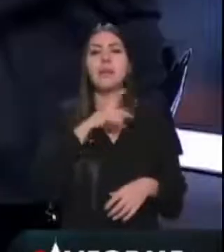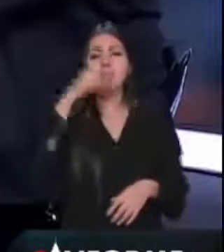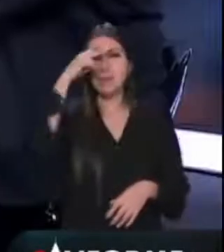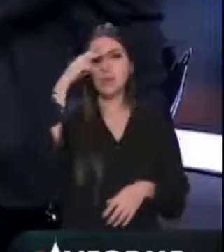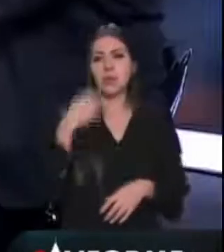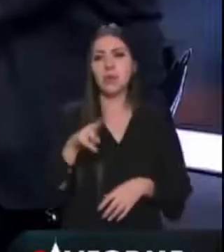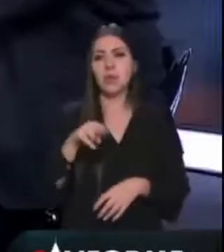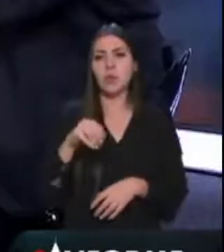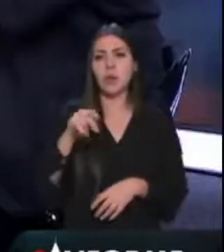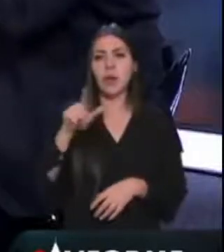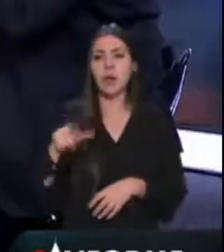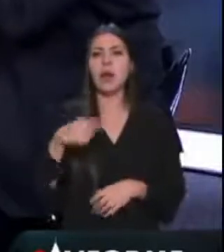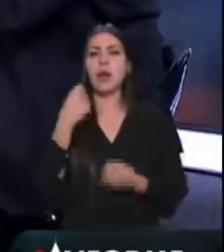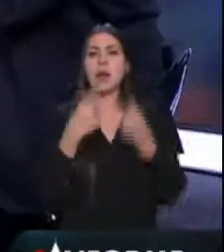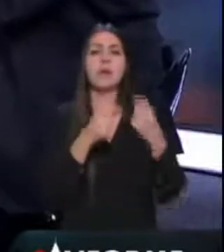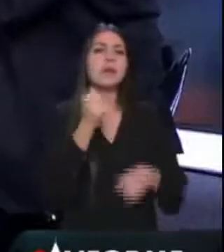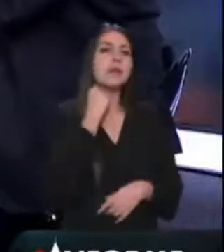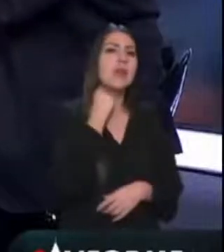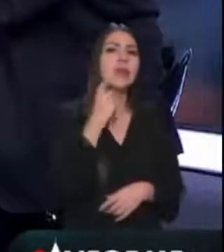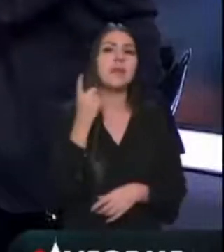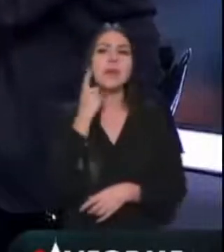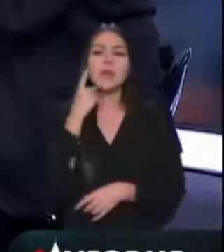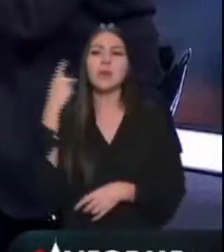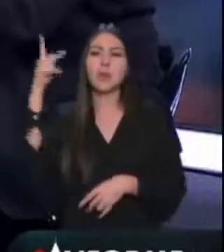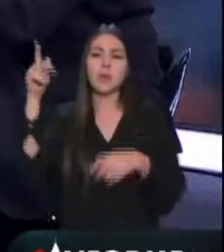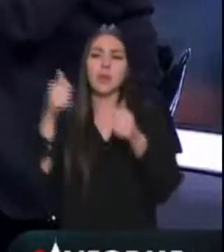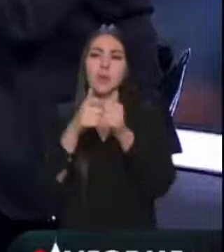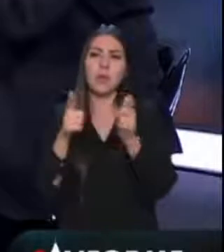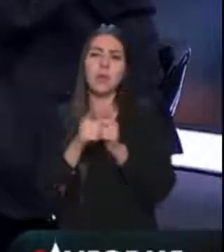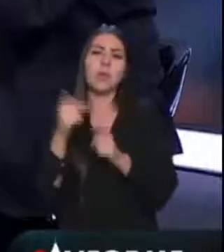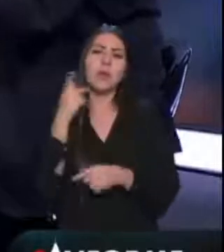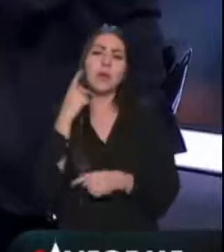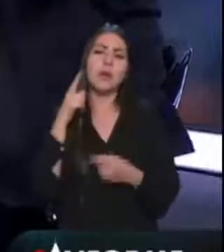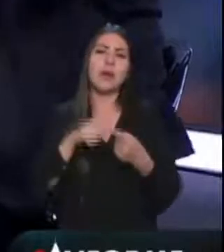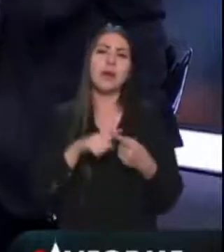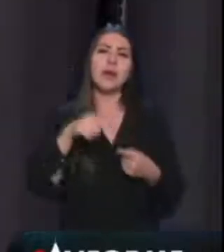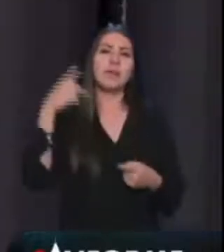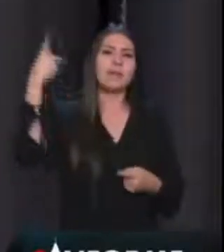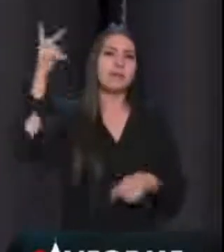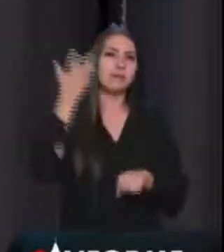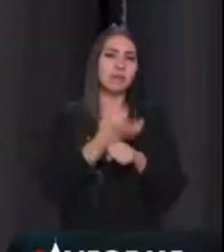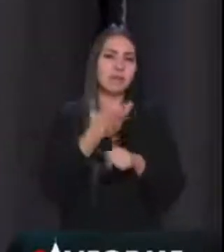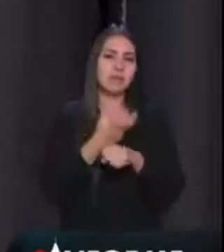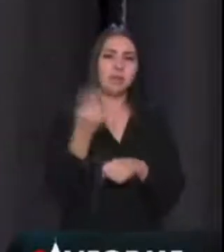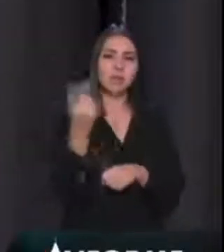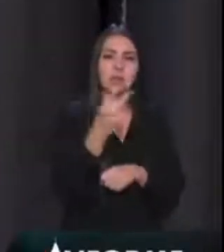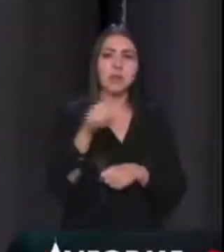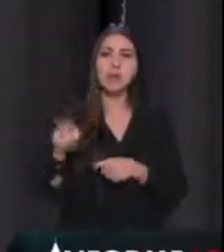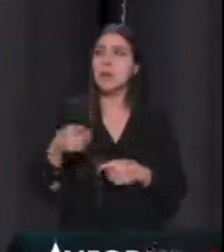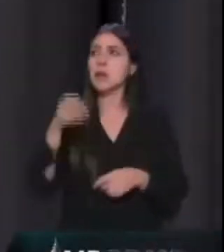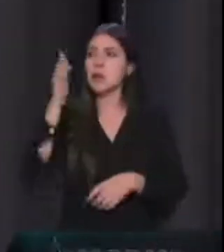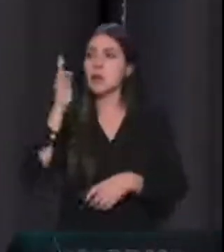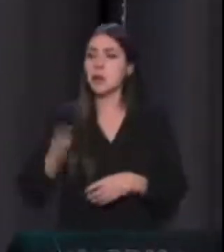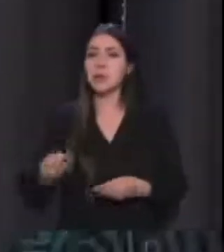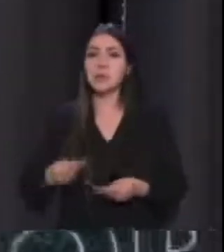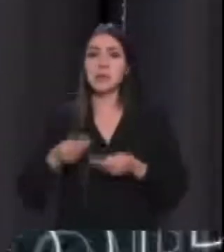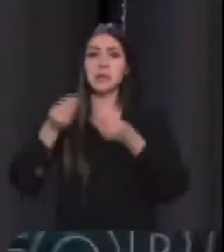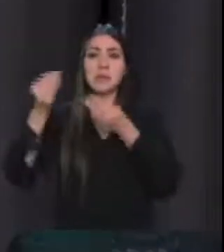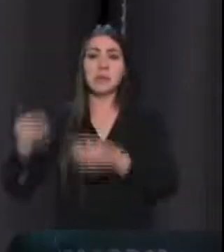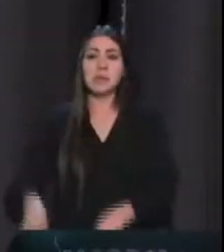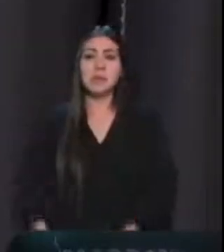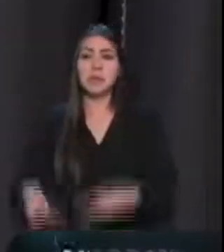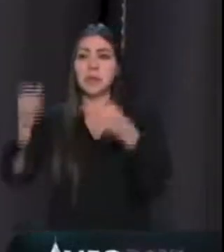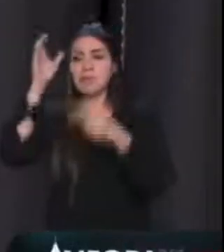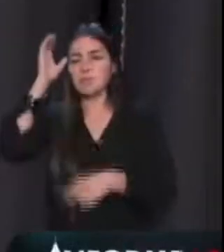y diputados y senadores del Partido Demócrata, del Partido Republicano, dijeron no podemos entregar Unocal a los